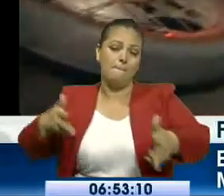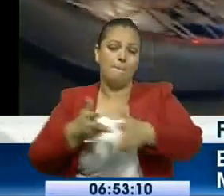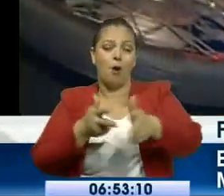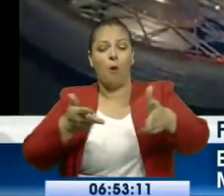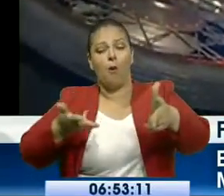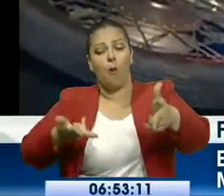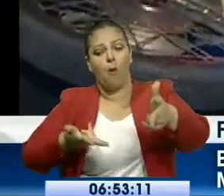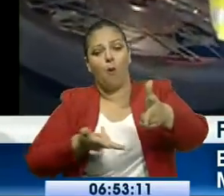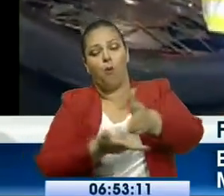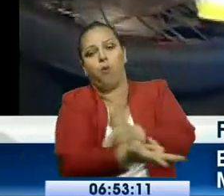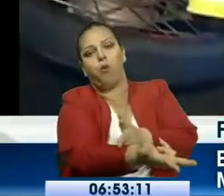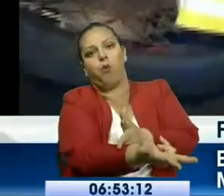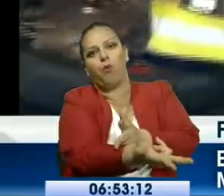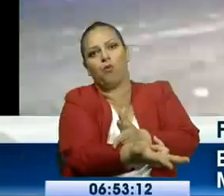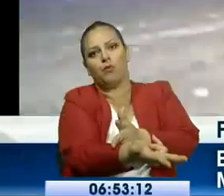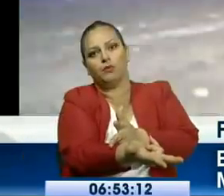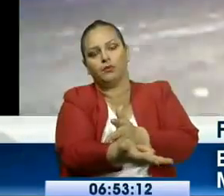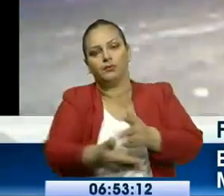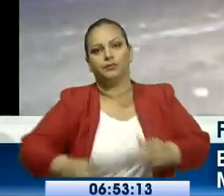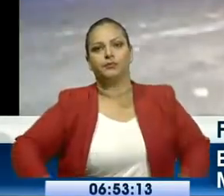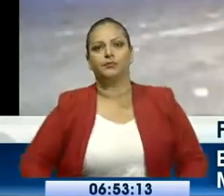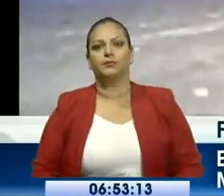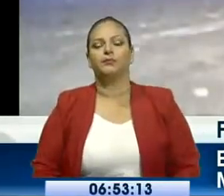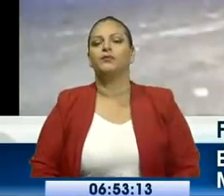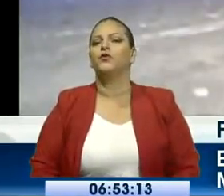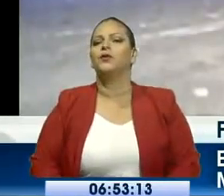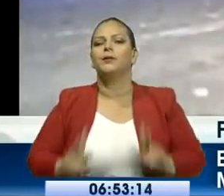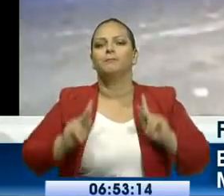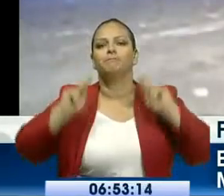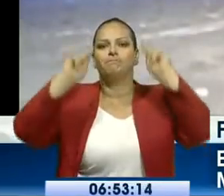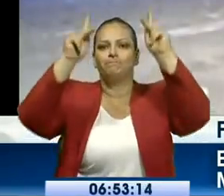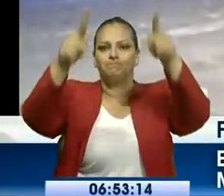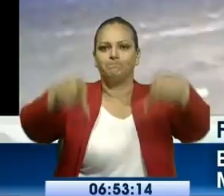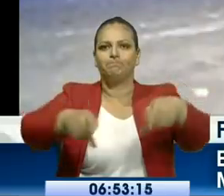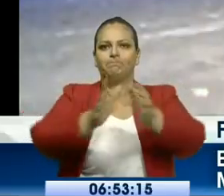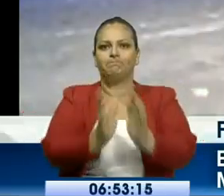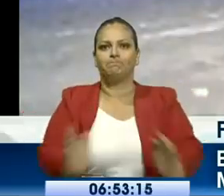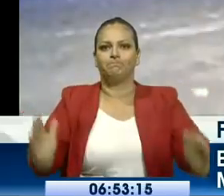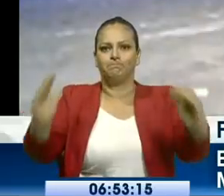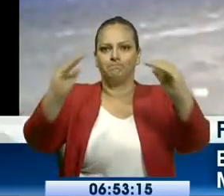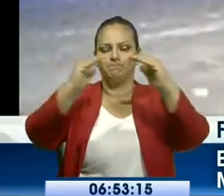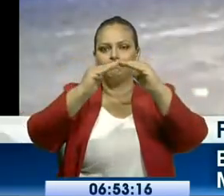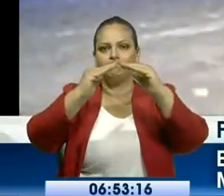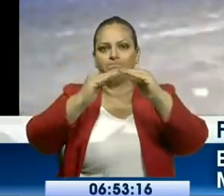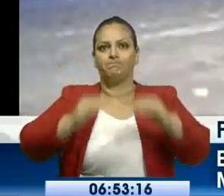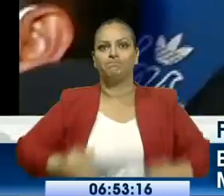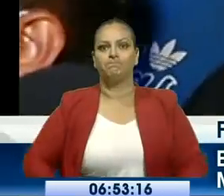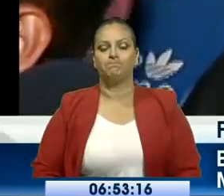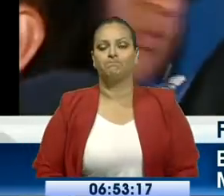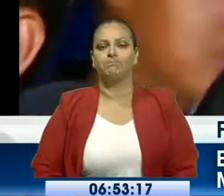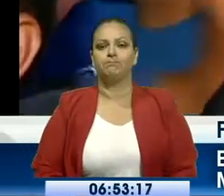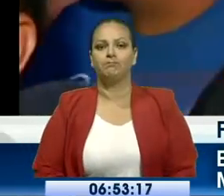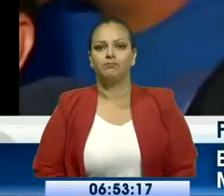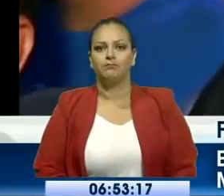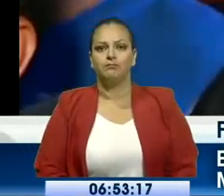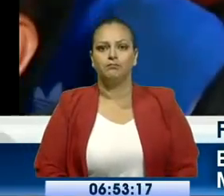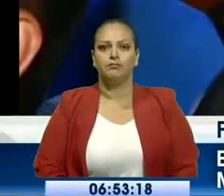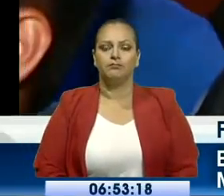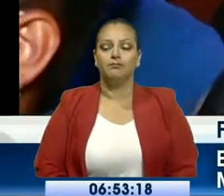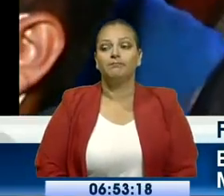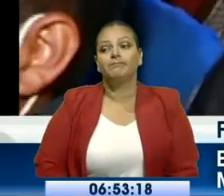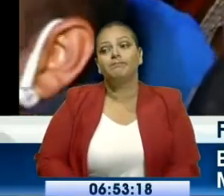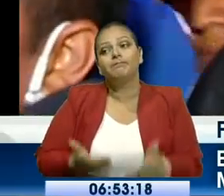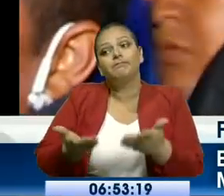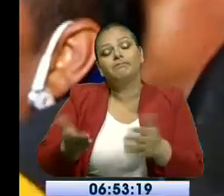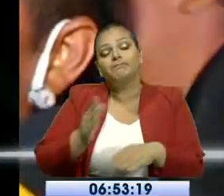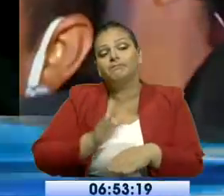Se trató de un accidente que se suscitó a la altura del Trinipuerto, acabando con la vida de un motociclista. Igual esto pasa por los